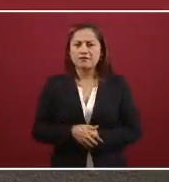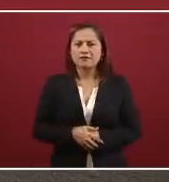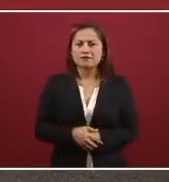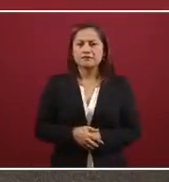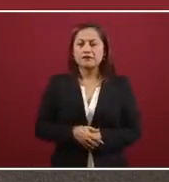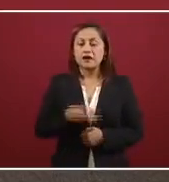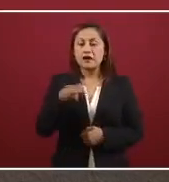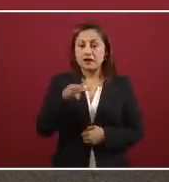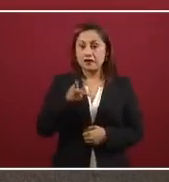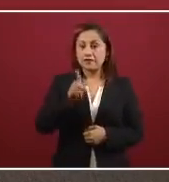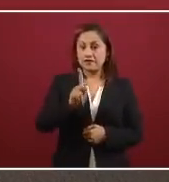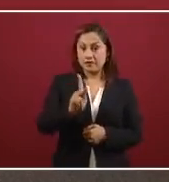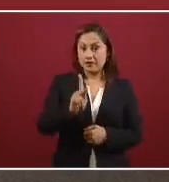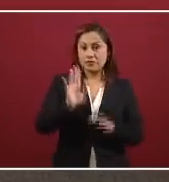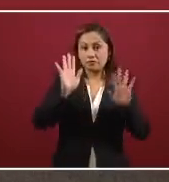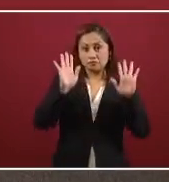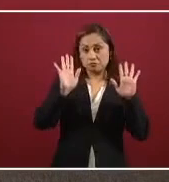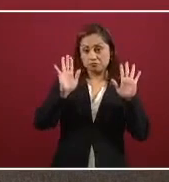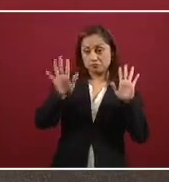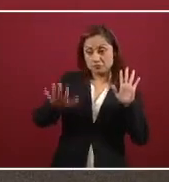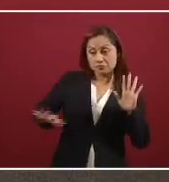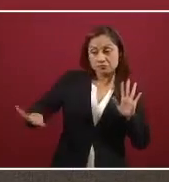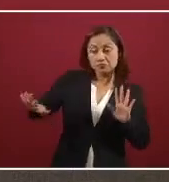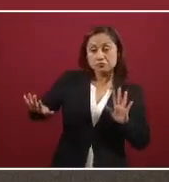pero también están en su derecho,